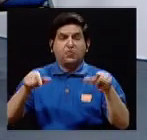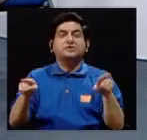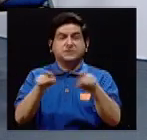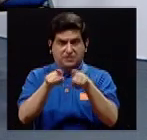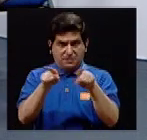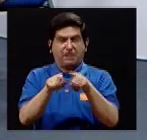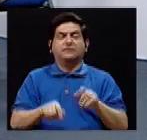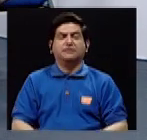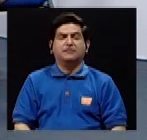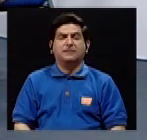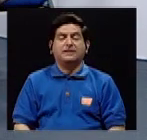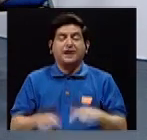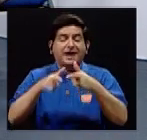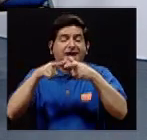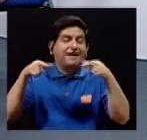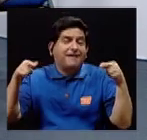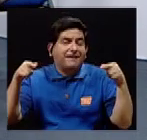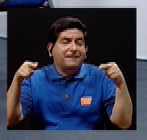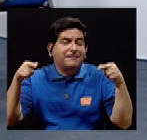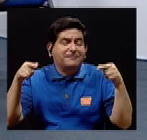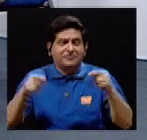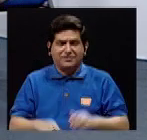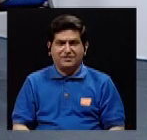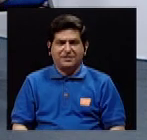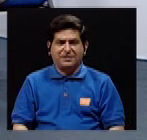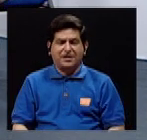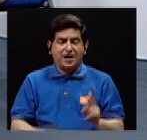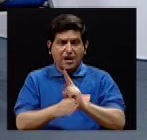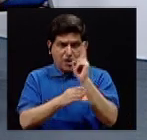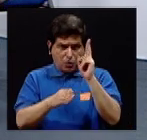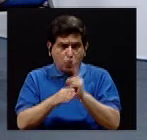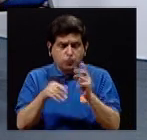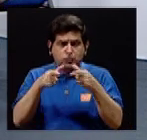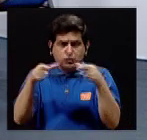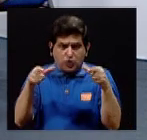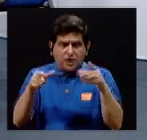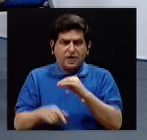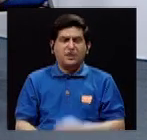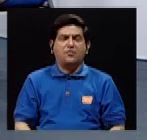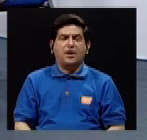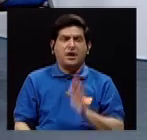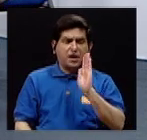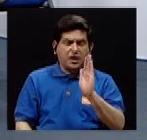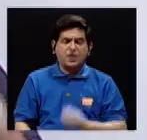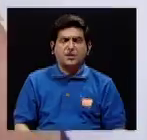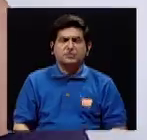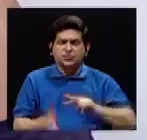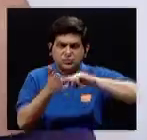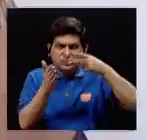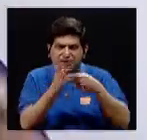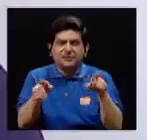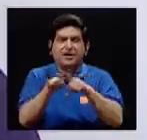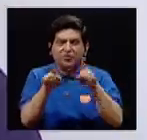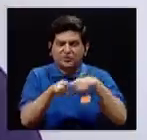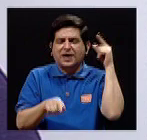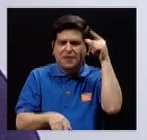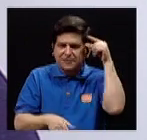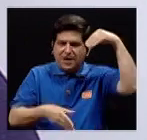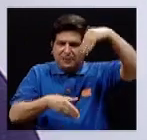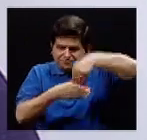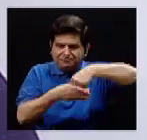también porque en la lengua eem en el uso de la lengua y de la semántica de la lengua está asociada a la lógica